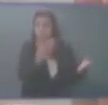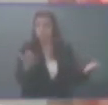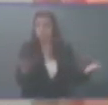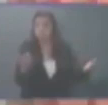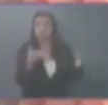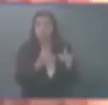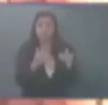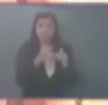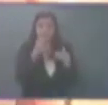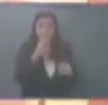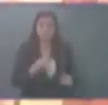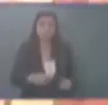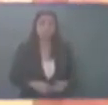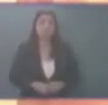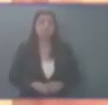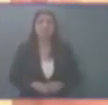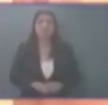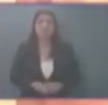¿Tiene?